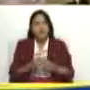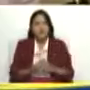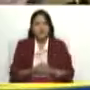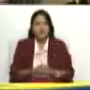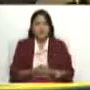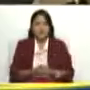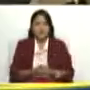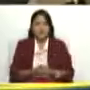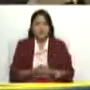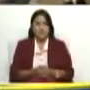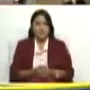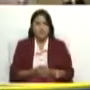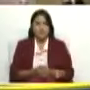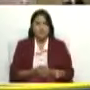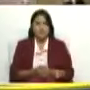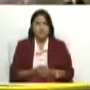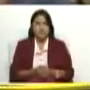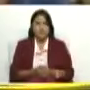del